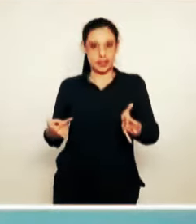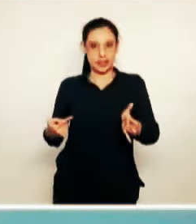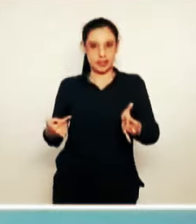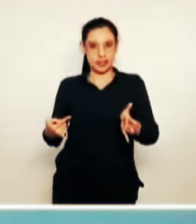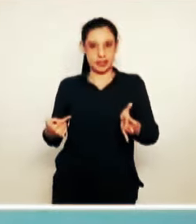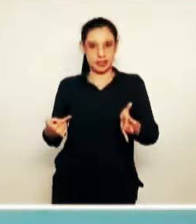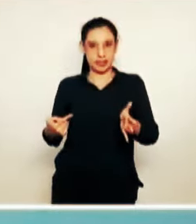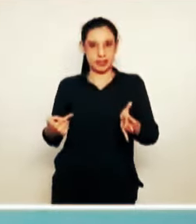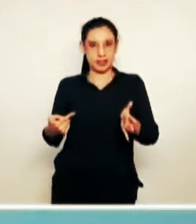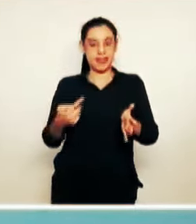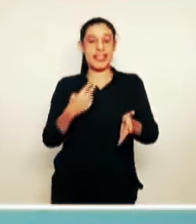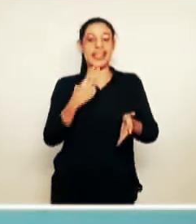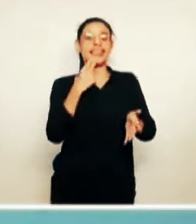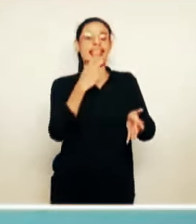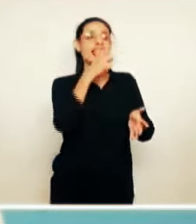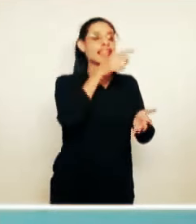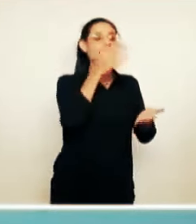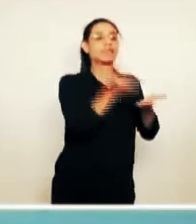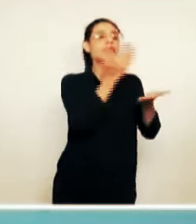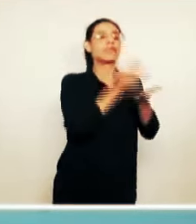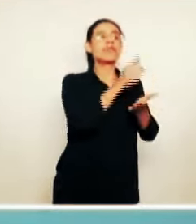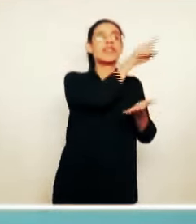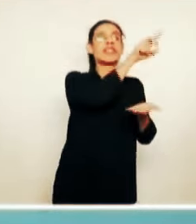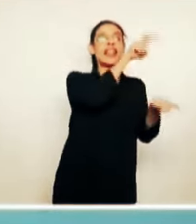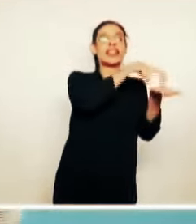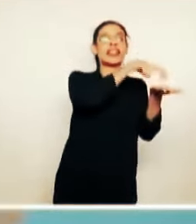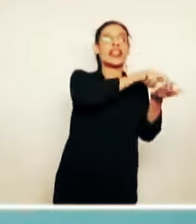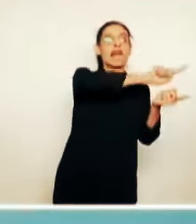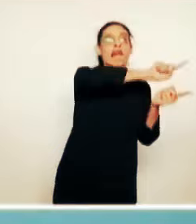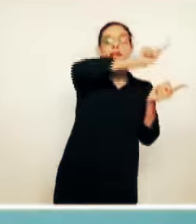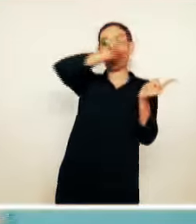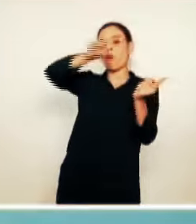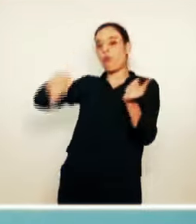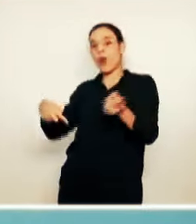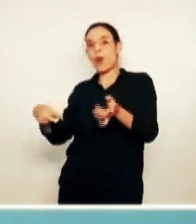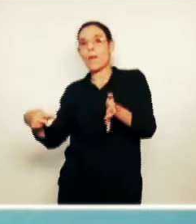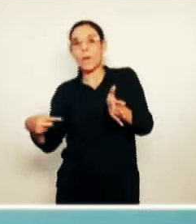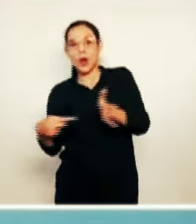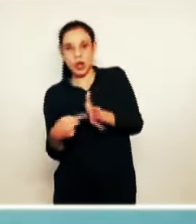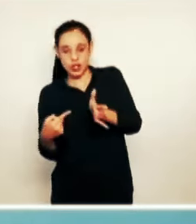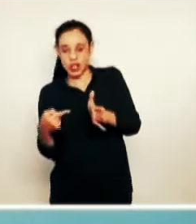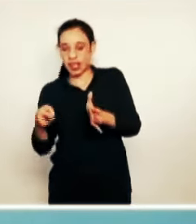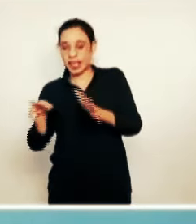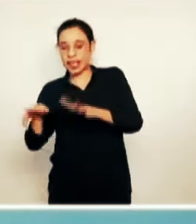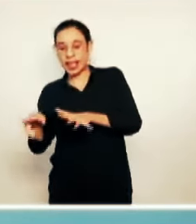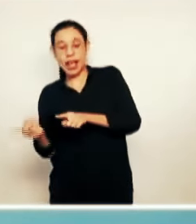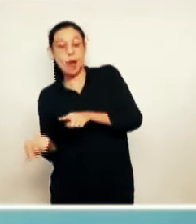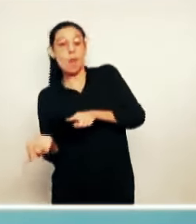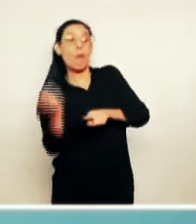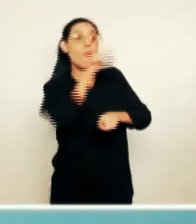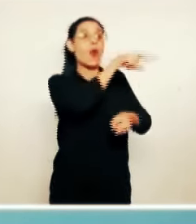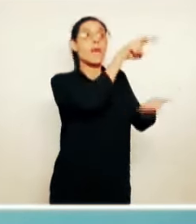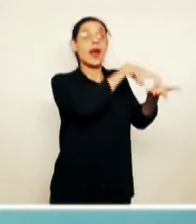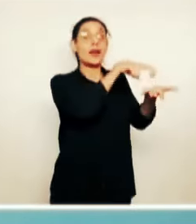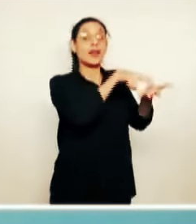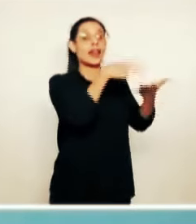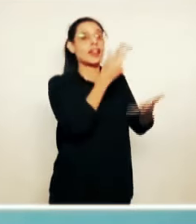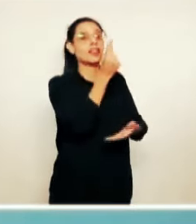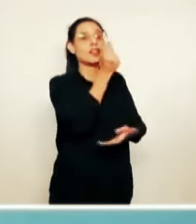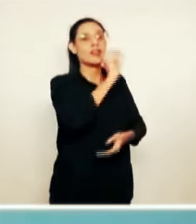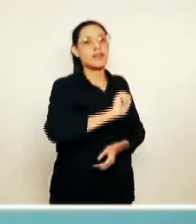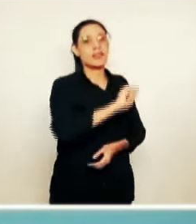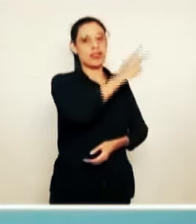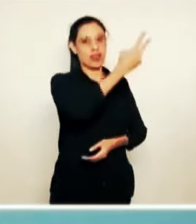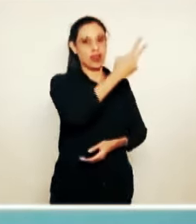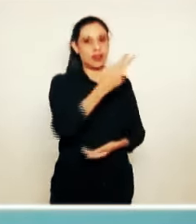y en Ezeiza, y de Ezeiza vuelve y le cobran todo ese doble transporte. Y después nos hablan de la eficiencia del